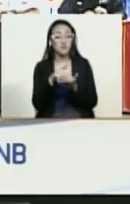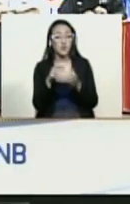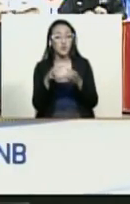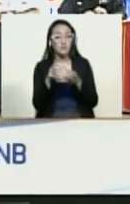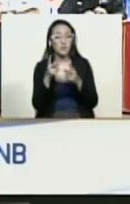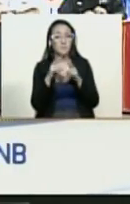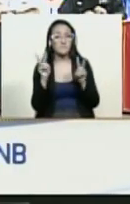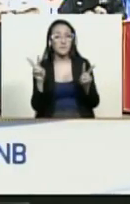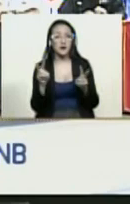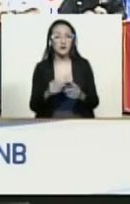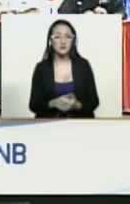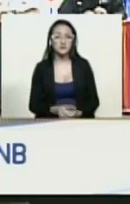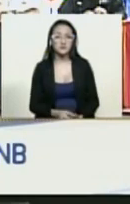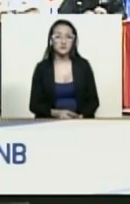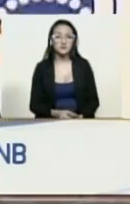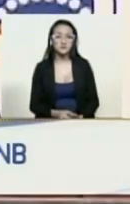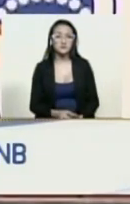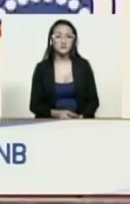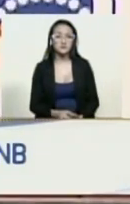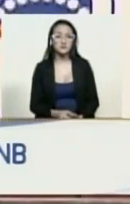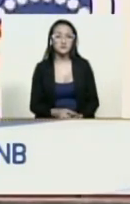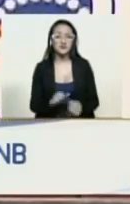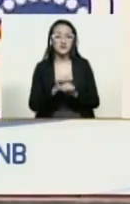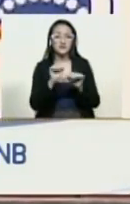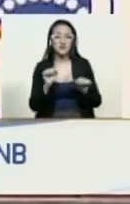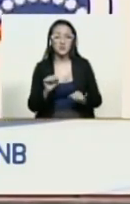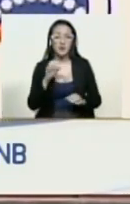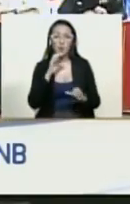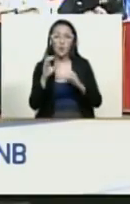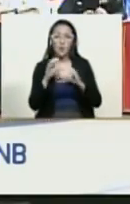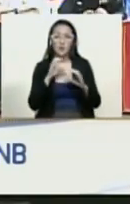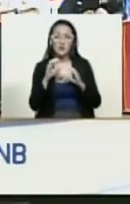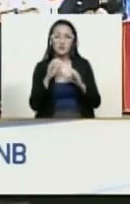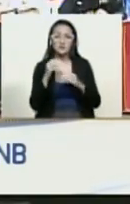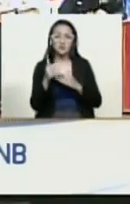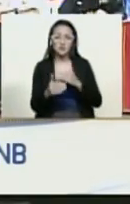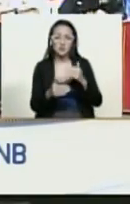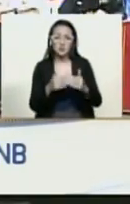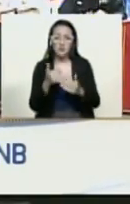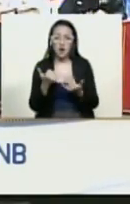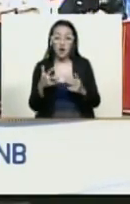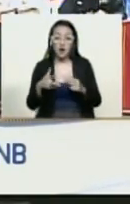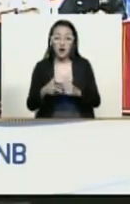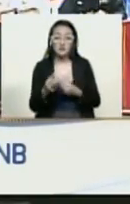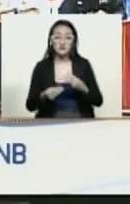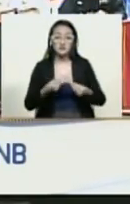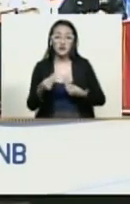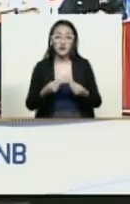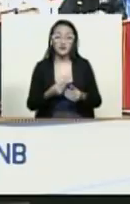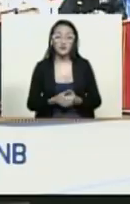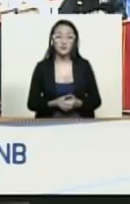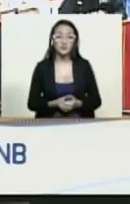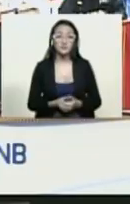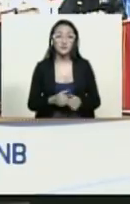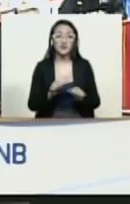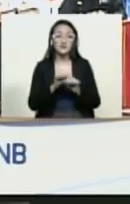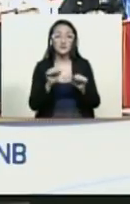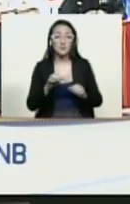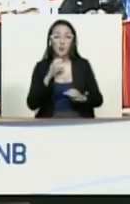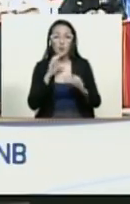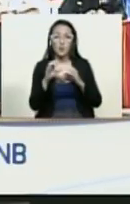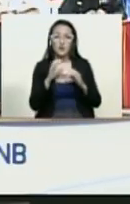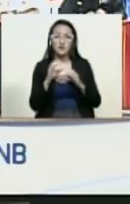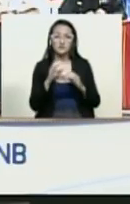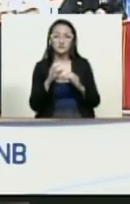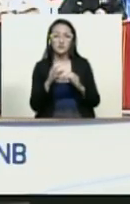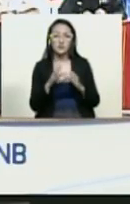paz y establecemos los sistemas de comunicación como los que estamos inaugurando, sistemas de comunicación